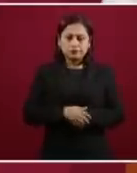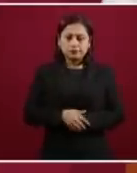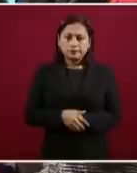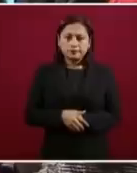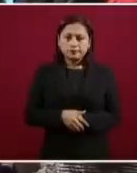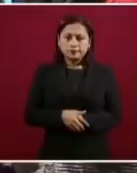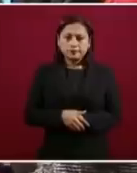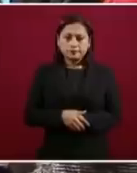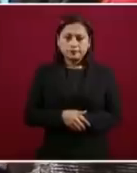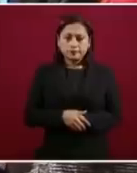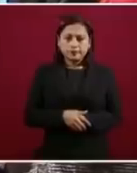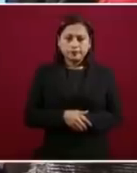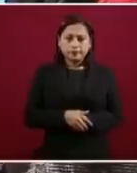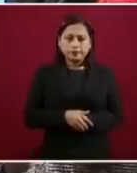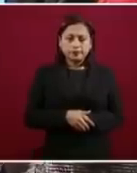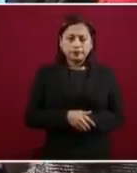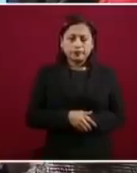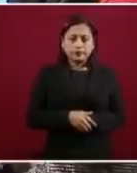Entonces,